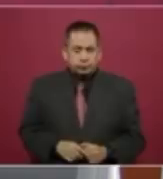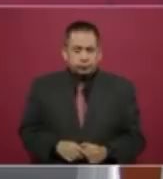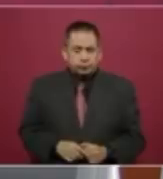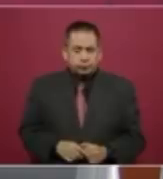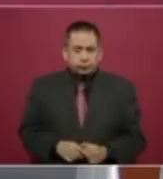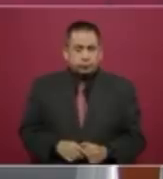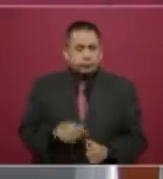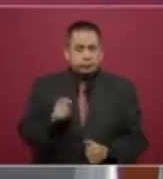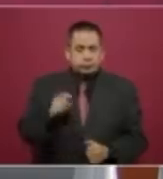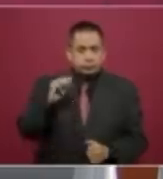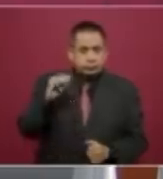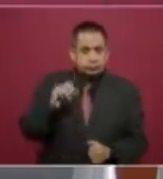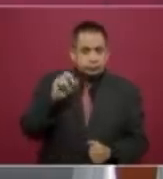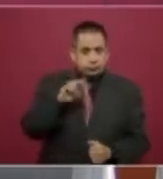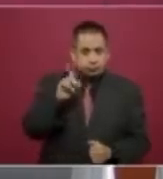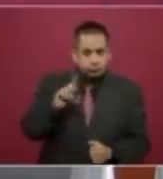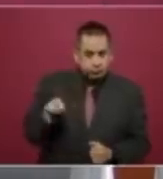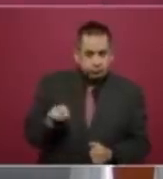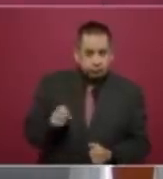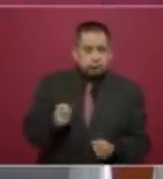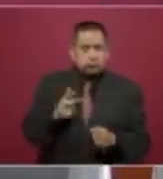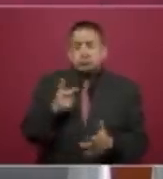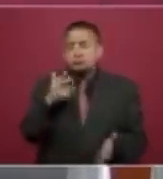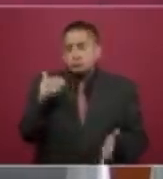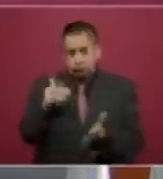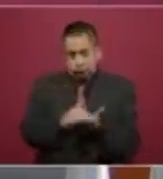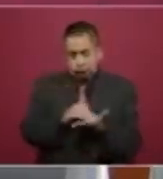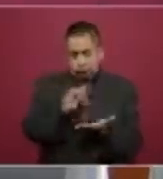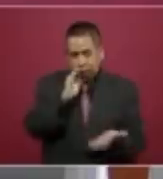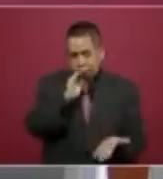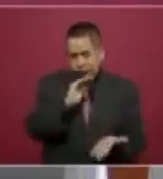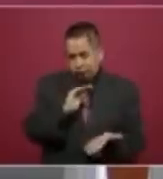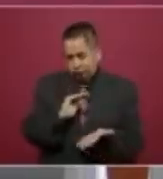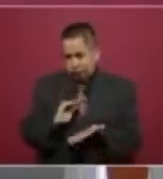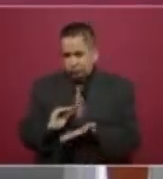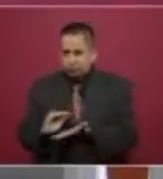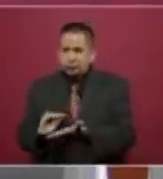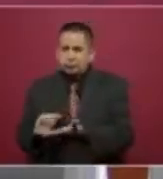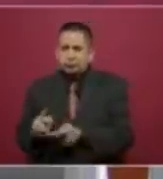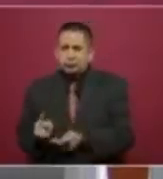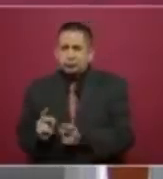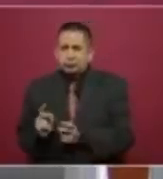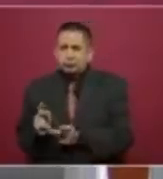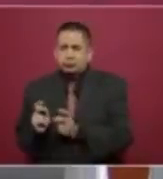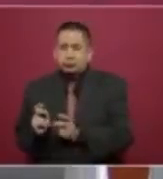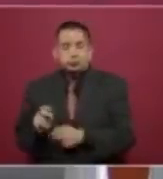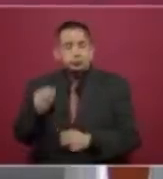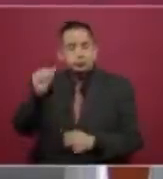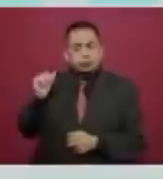El promedio en marzo, 8 mil. Lo que llevamos de abril,